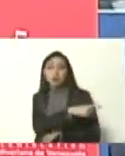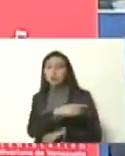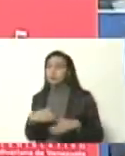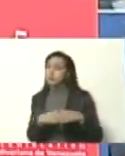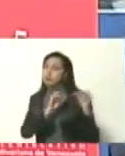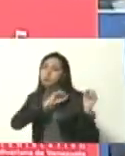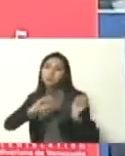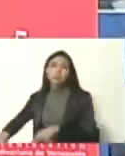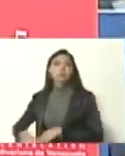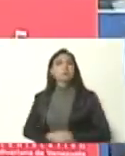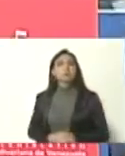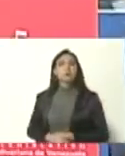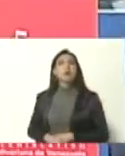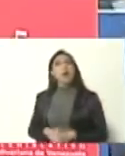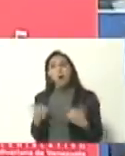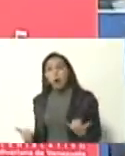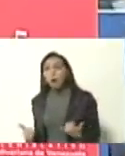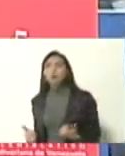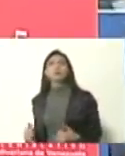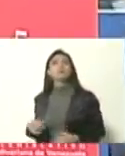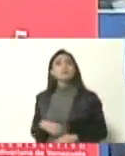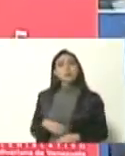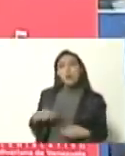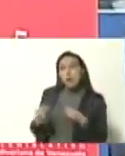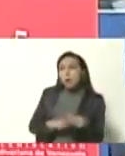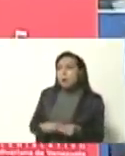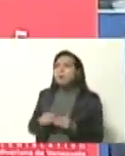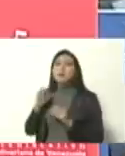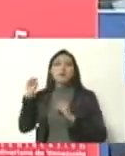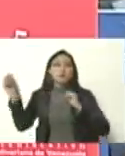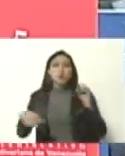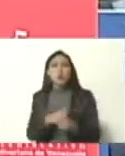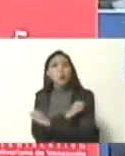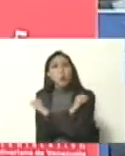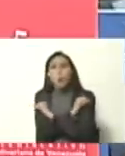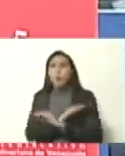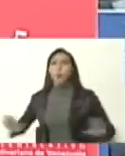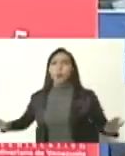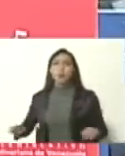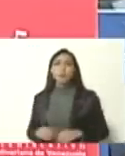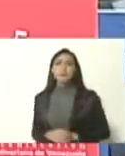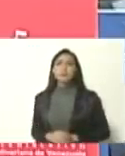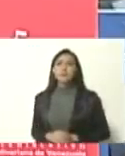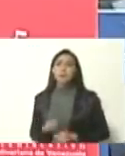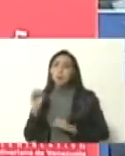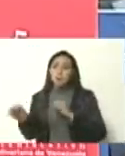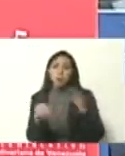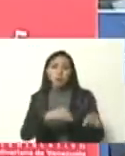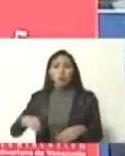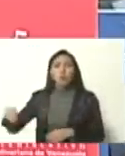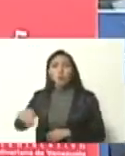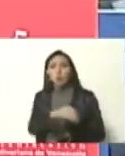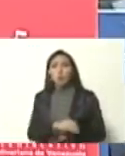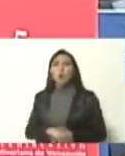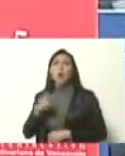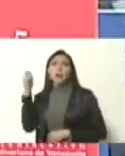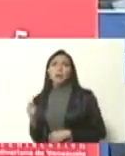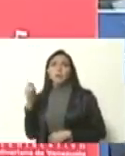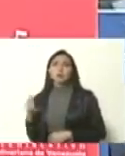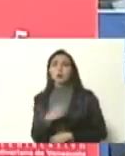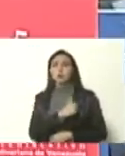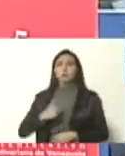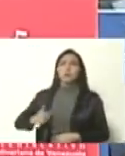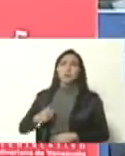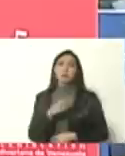era volar este recinto con las diputadas y los diputados que nos encontrábamos aquí